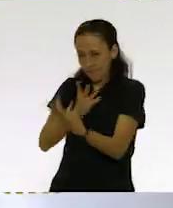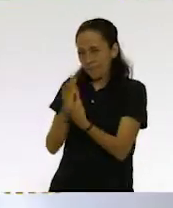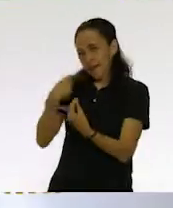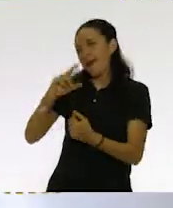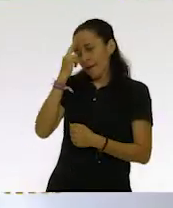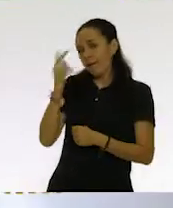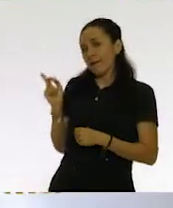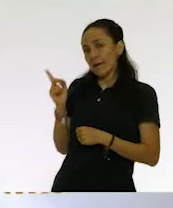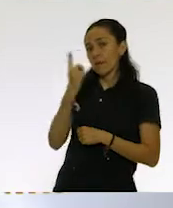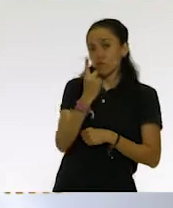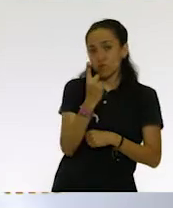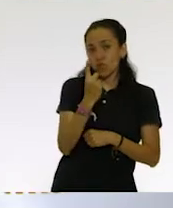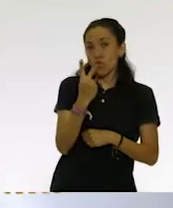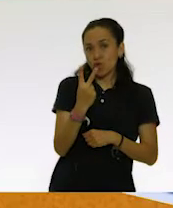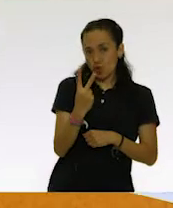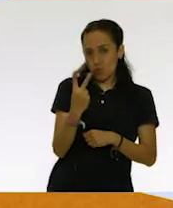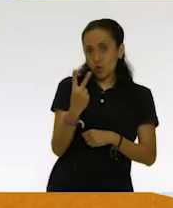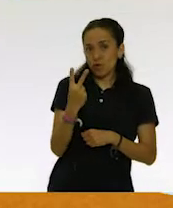1,